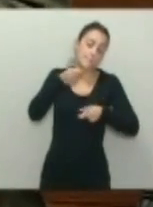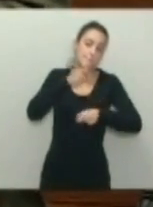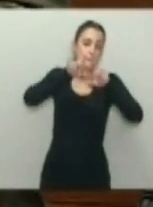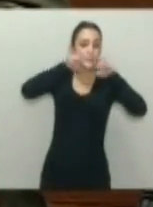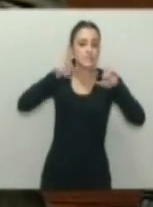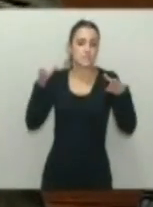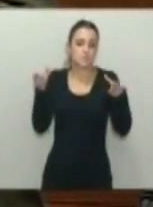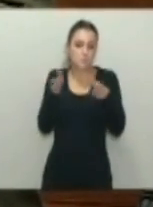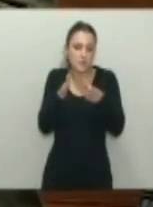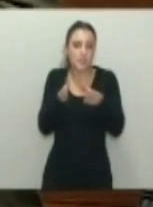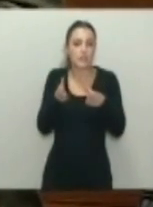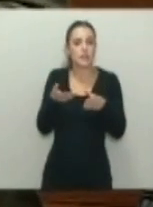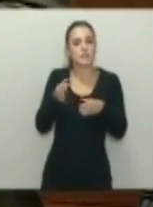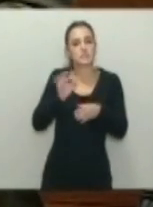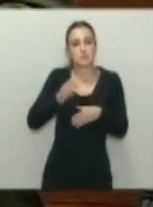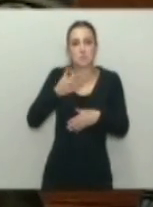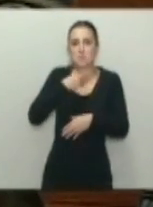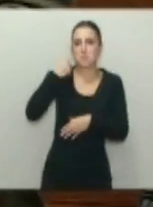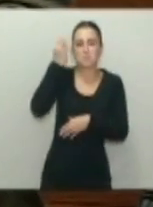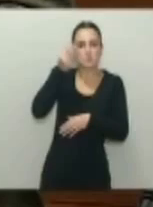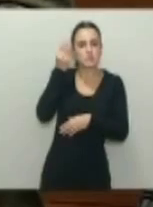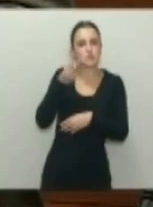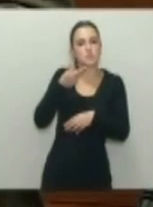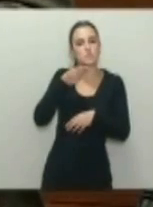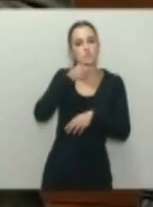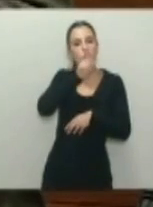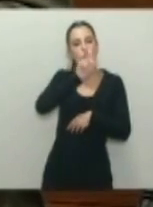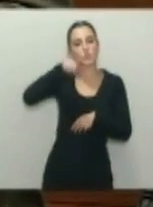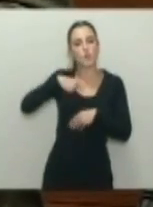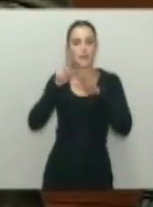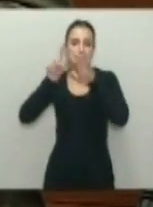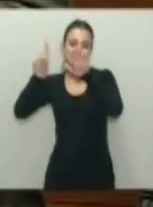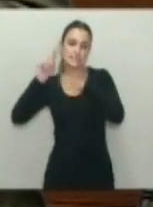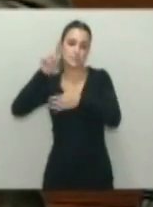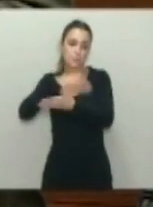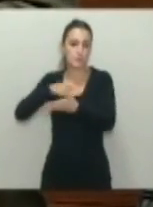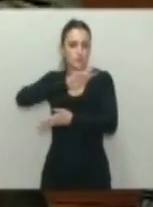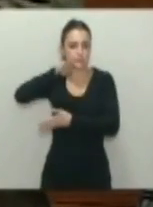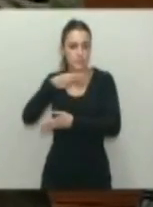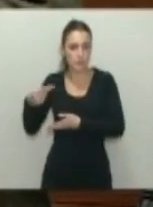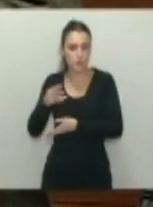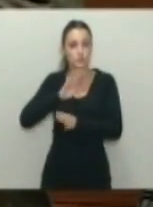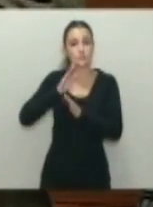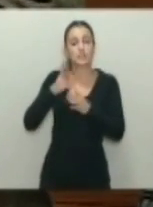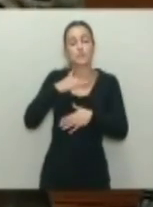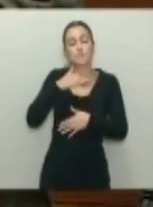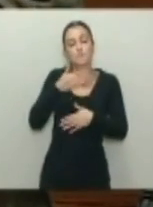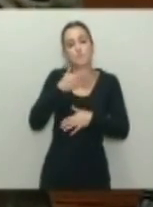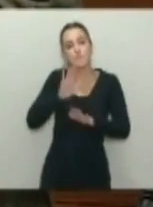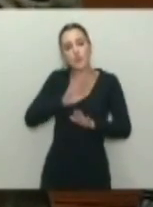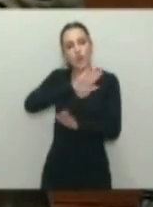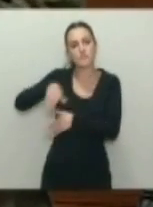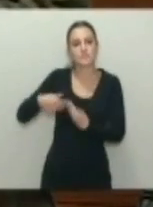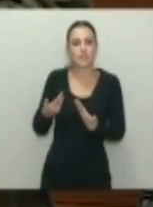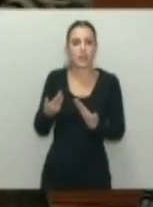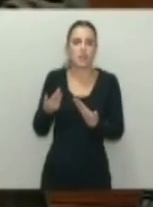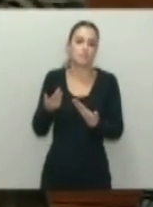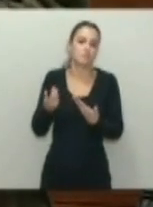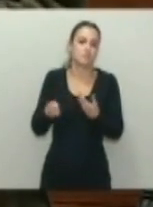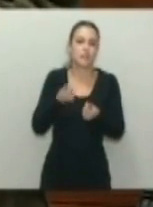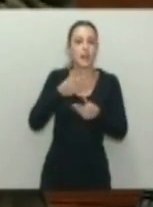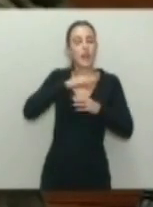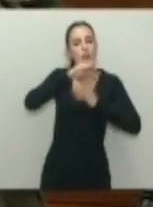pesar de que era solo una partida de 1,6 millones de euros, resulta que la ejecución apenas llega al 8%.